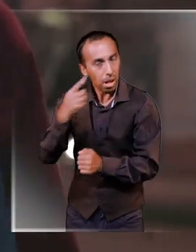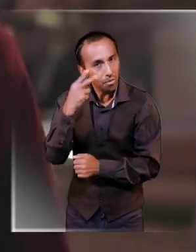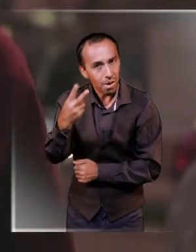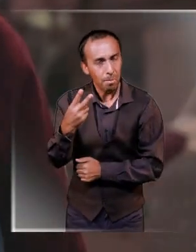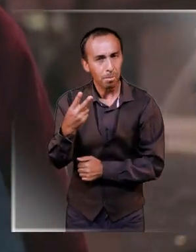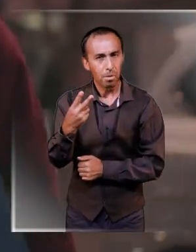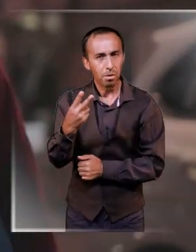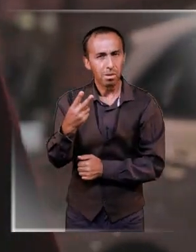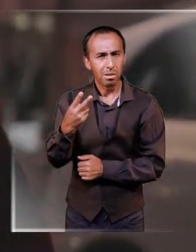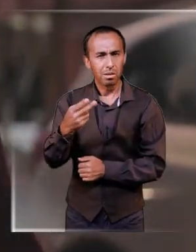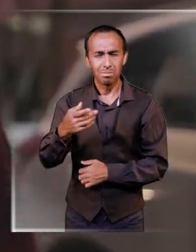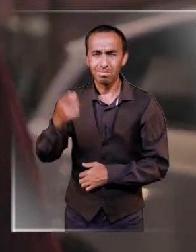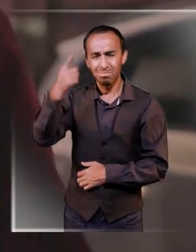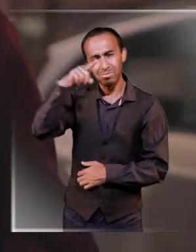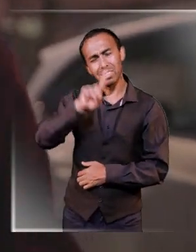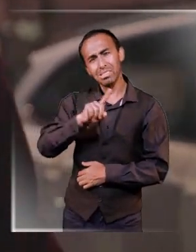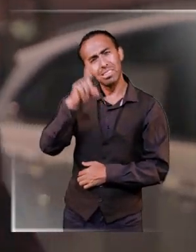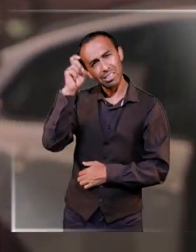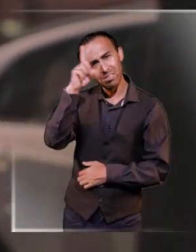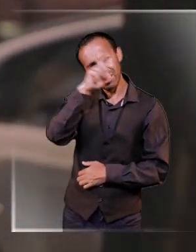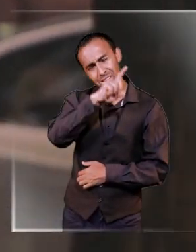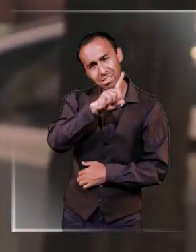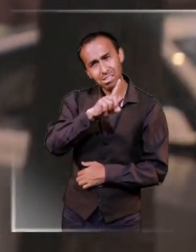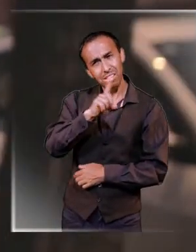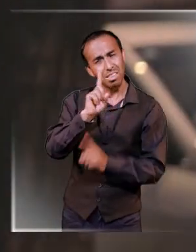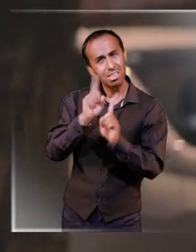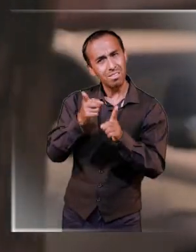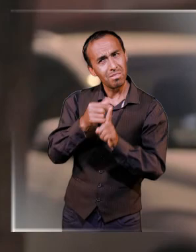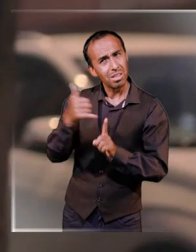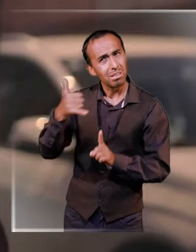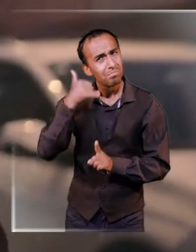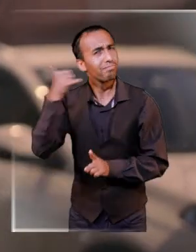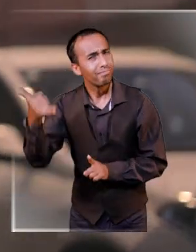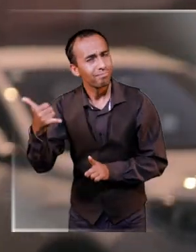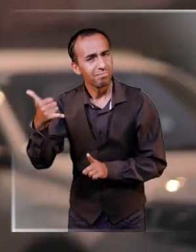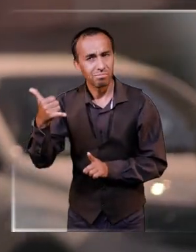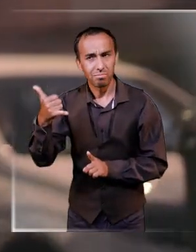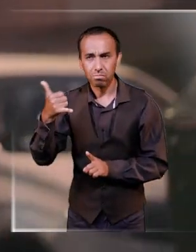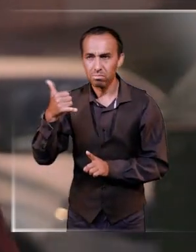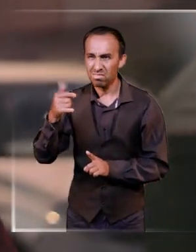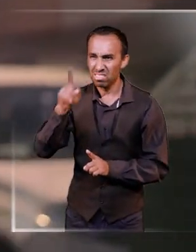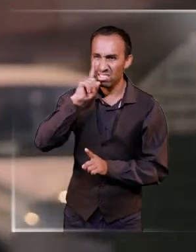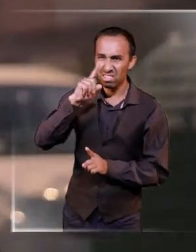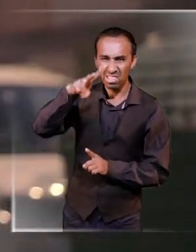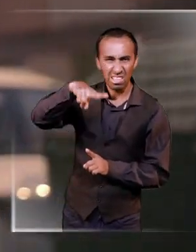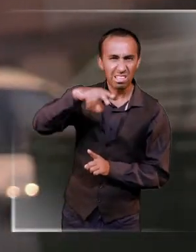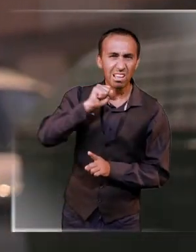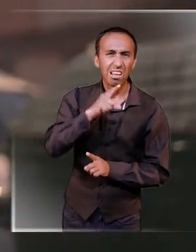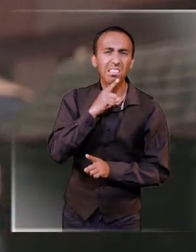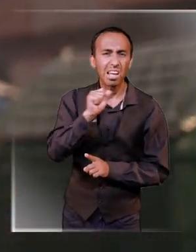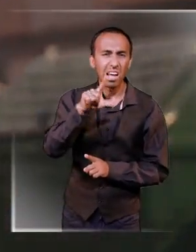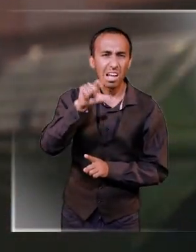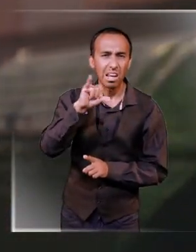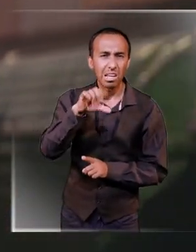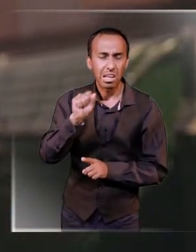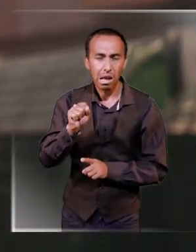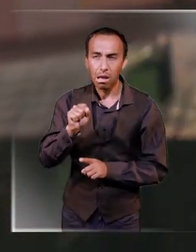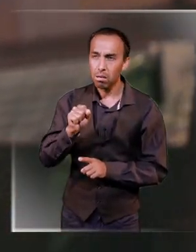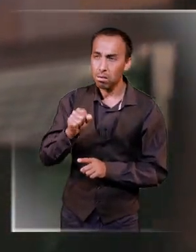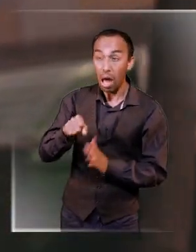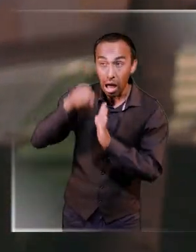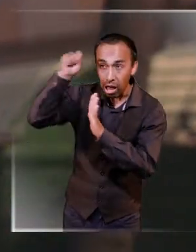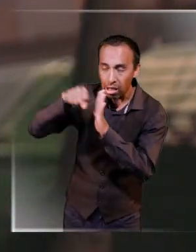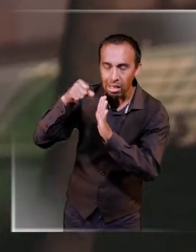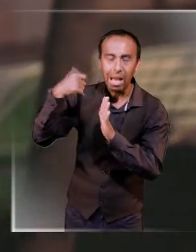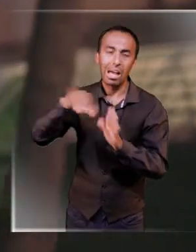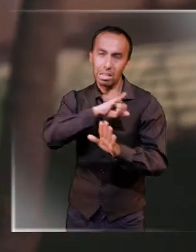papá. Pero lo difícil es que tenemos que llamarla. ¿A quién tenemos que llamar? A Natalia. ¿Para que grabe el video?